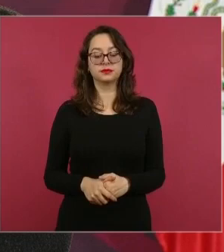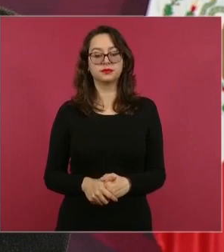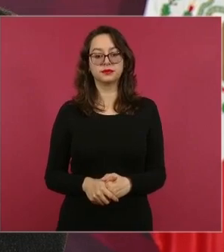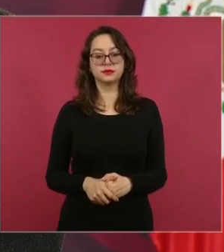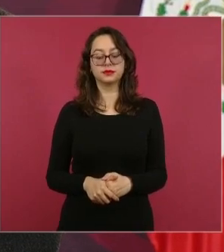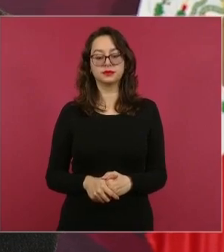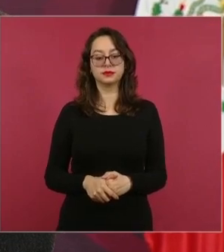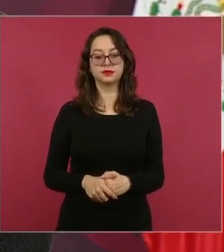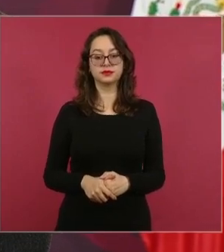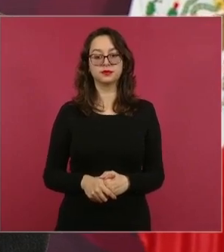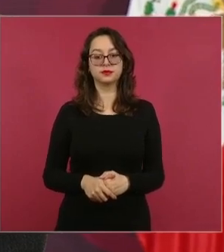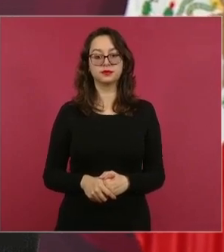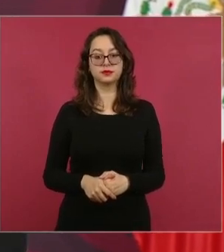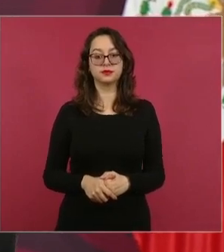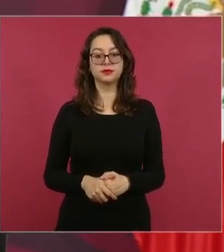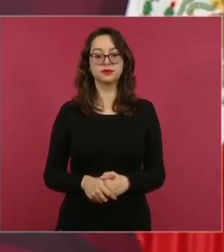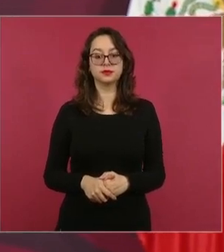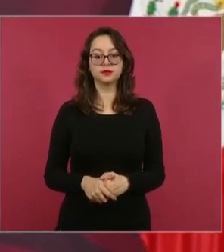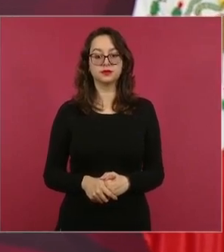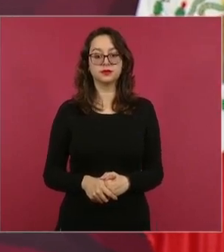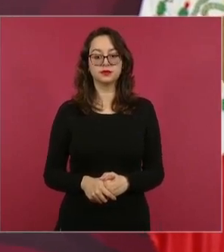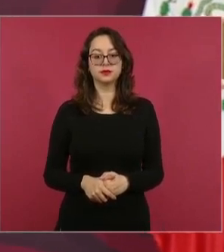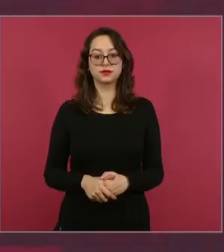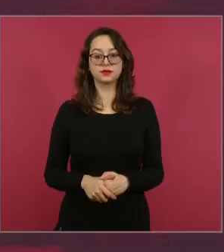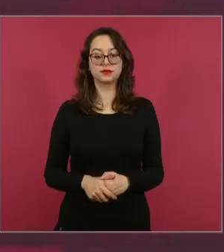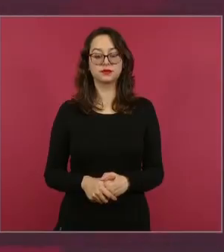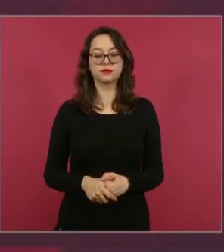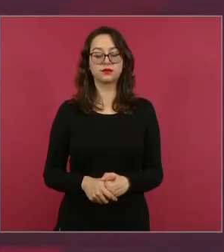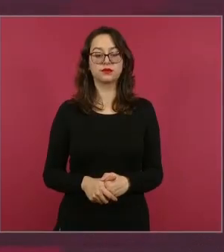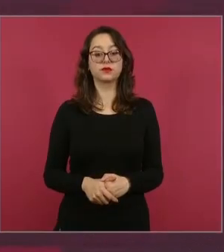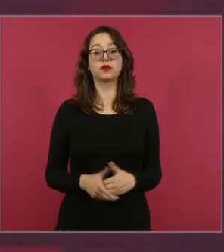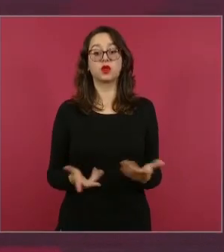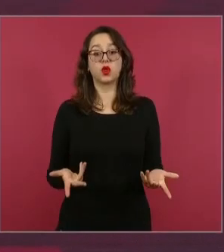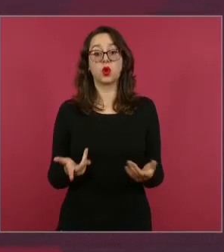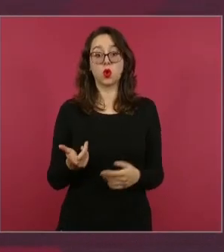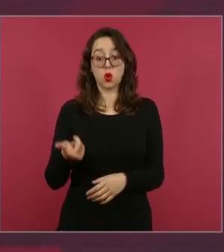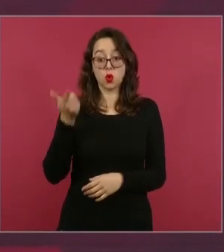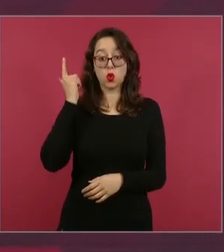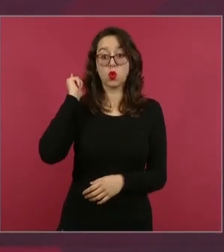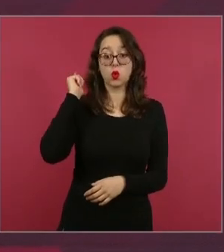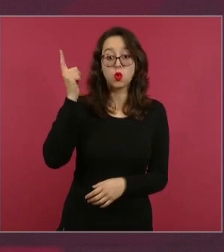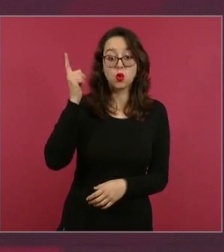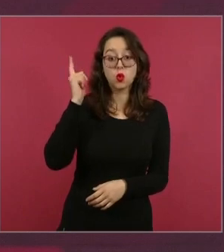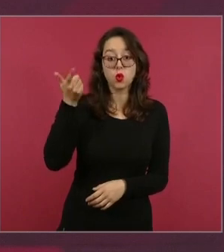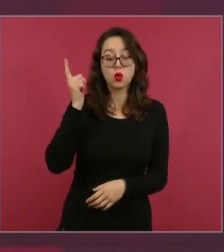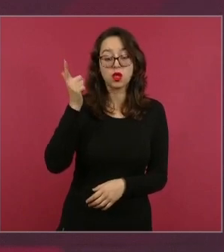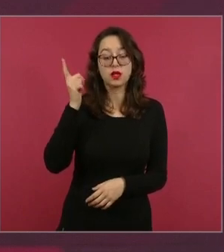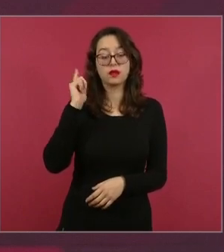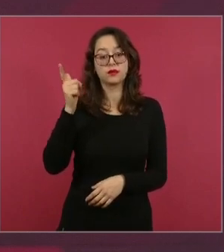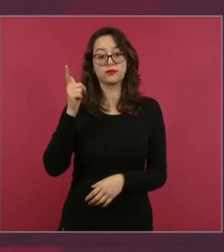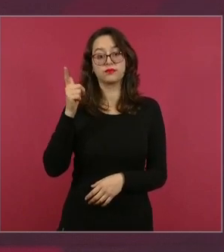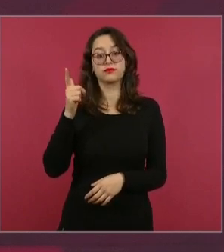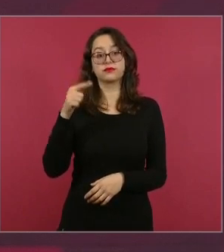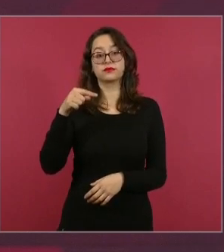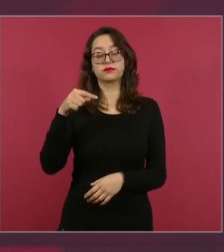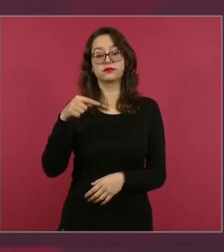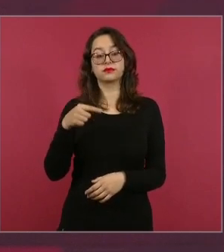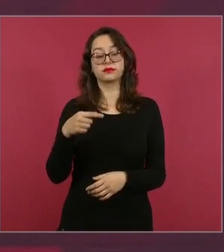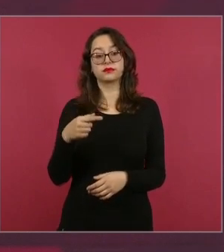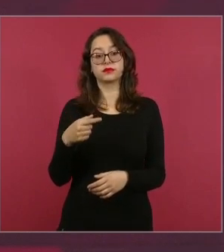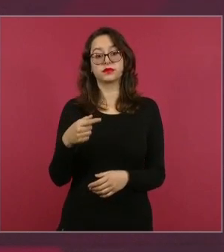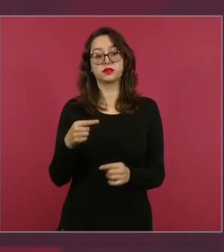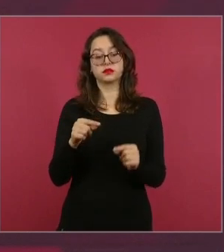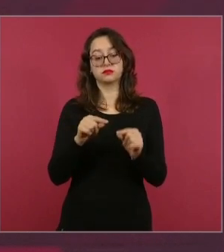y la gente del país pero de manera especial la